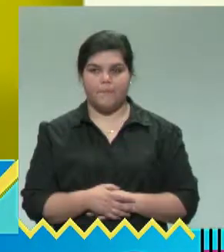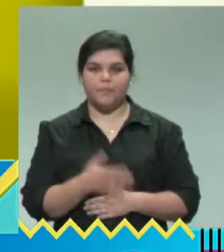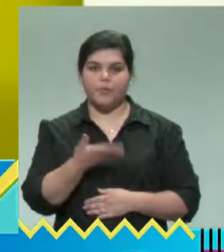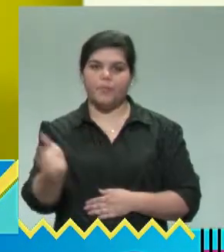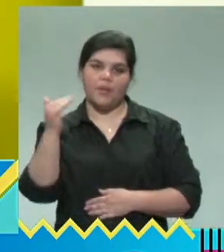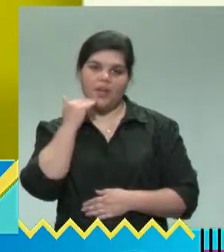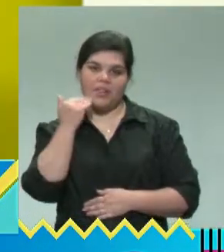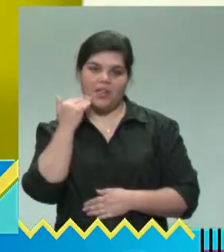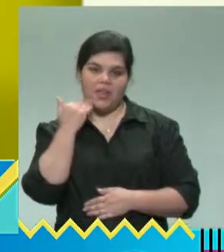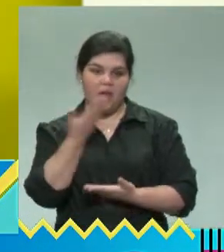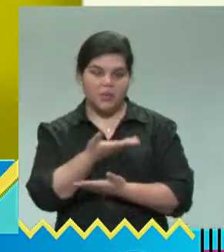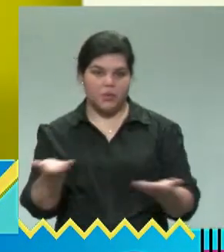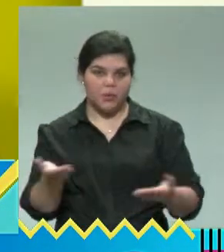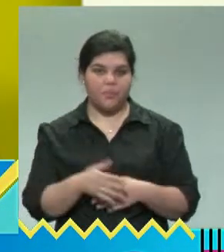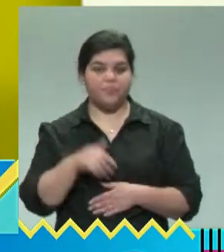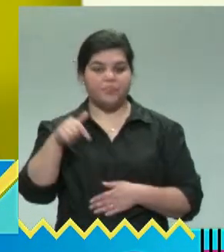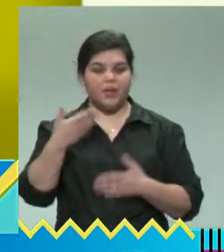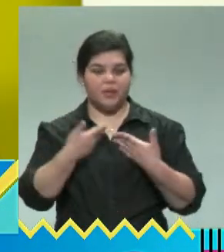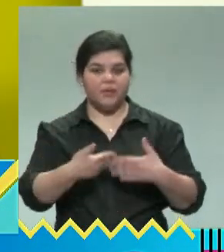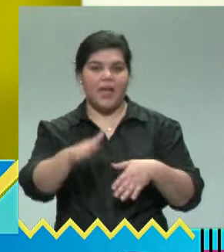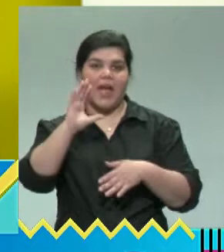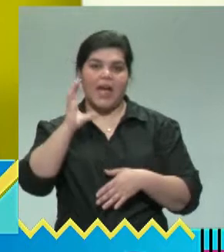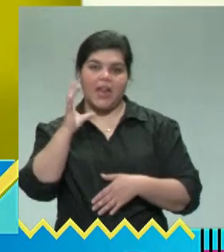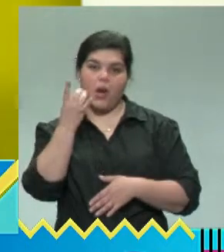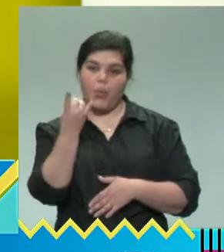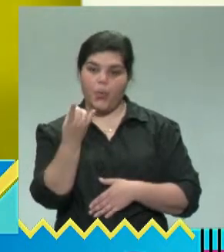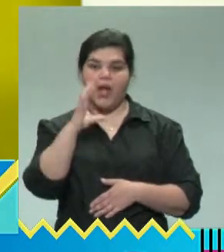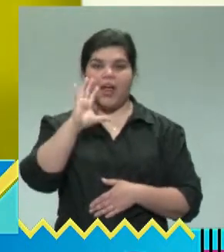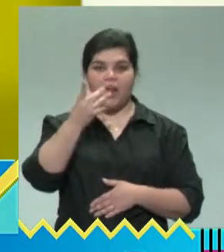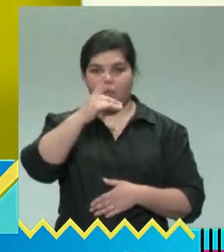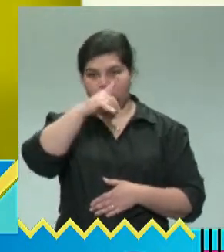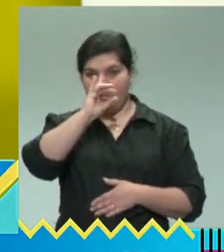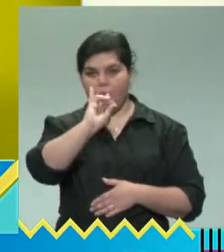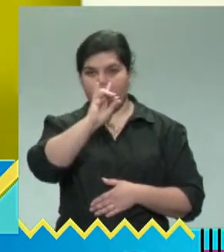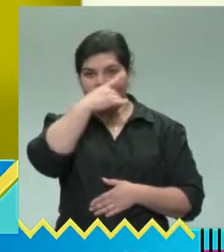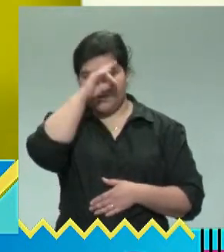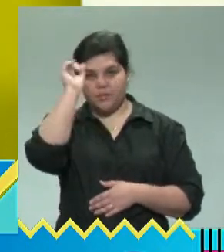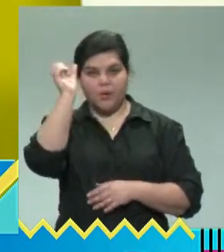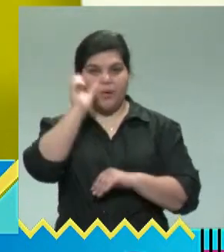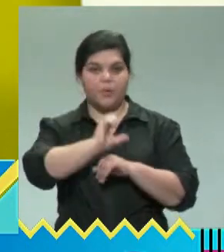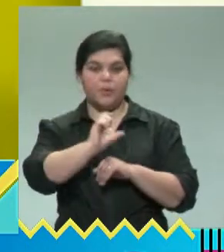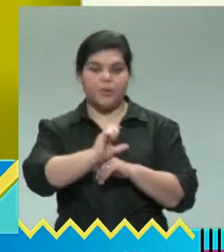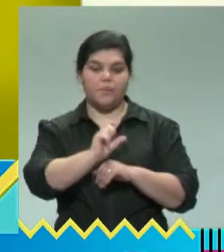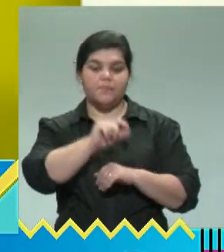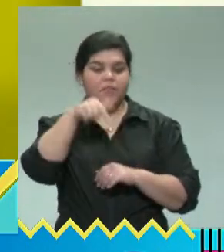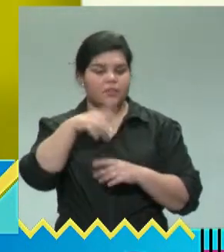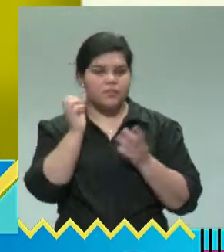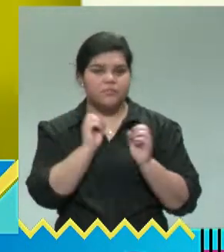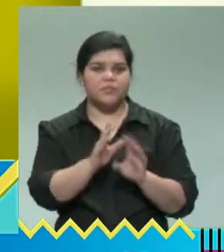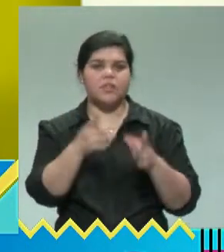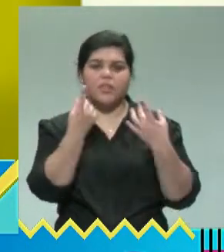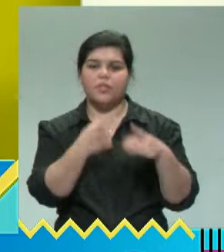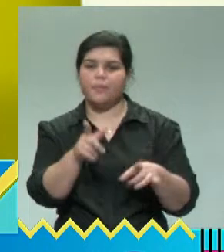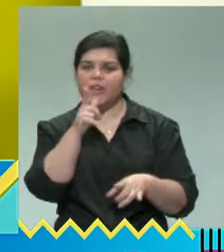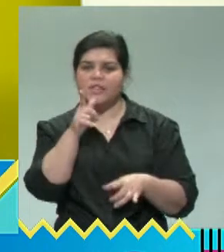Muy buenas tardes para todos. Estamos en la pantalla de Señal U, el canal de la Universidad Nacional de Cuyo, arrancando un nuevo Distintos Parecidos. Y en